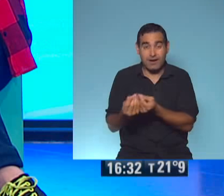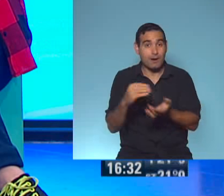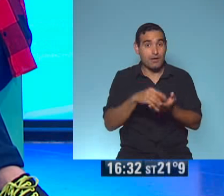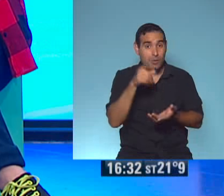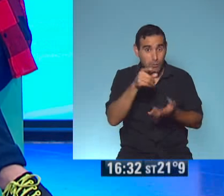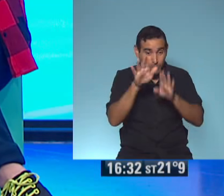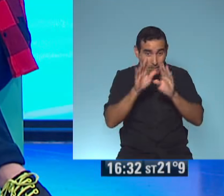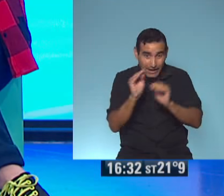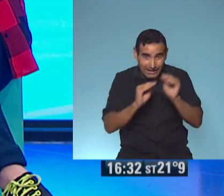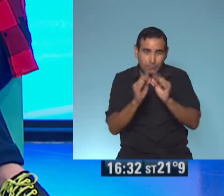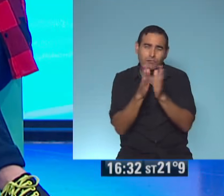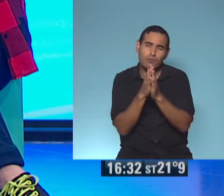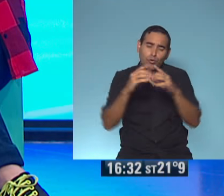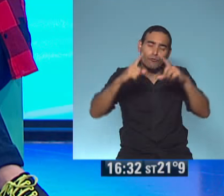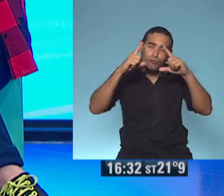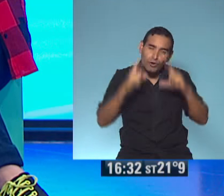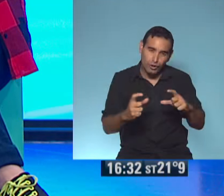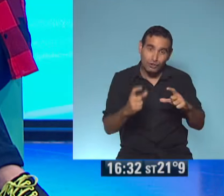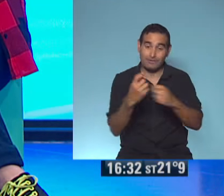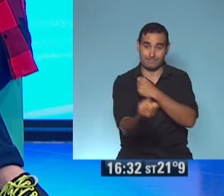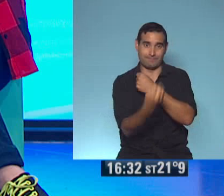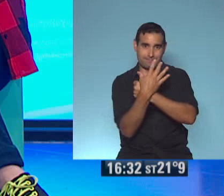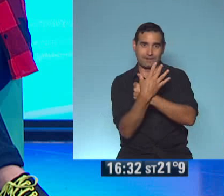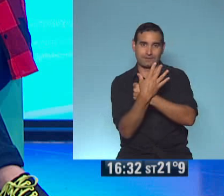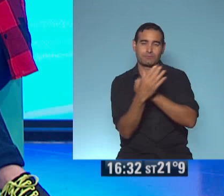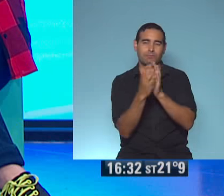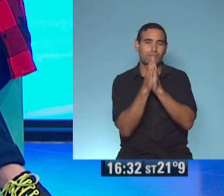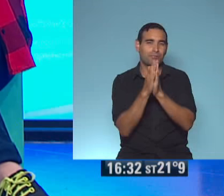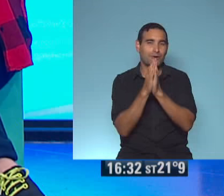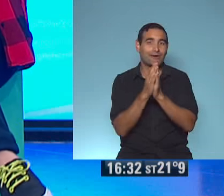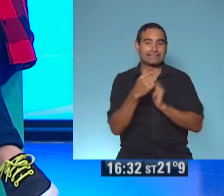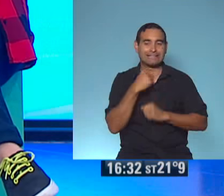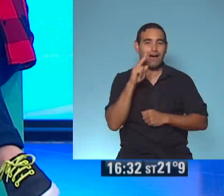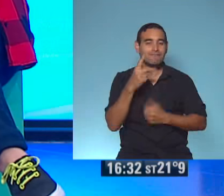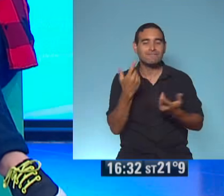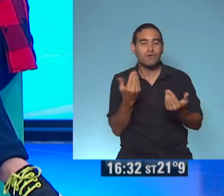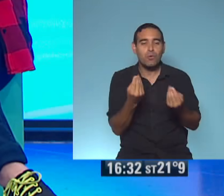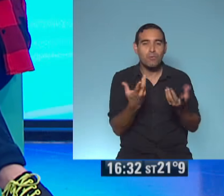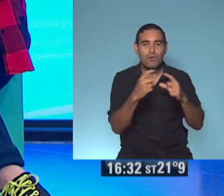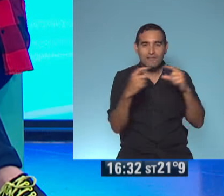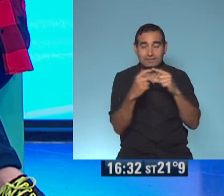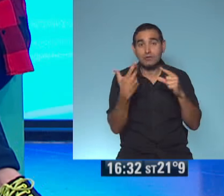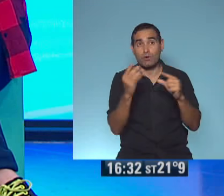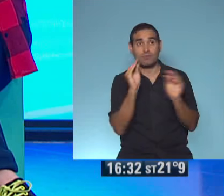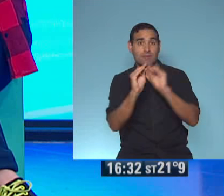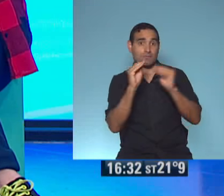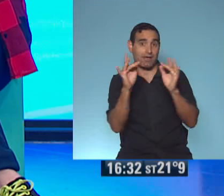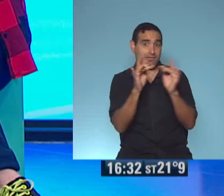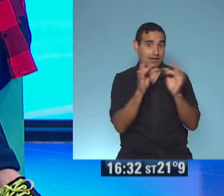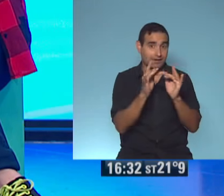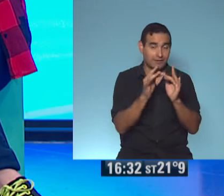los hacen, sáquenles una foto y mándennoslo, por favor, que los queremos ver. Pueden subirlos a las redes y